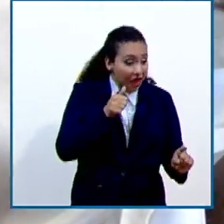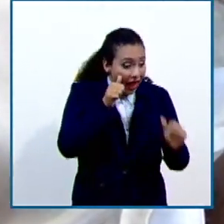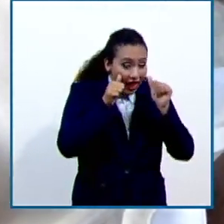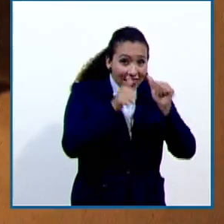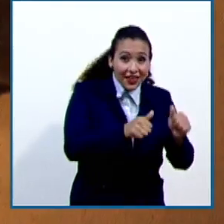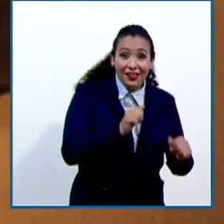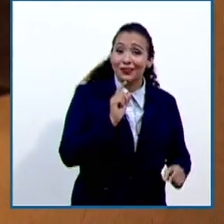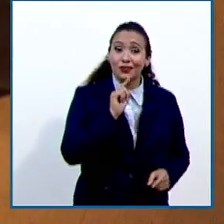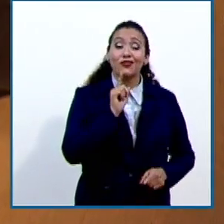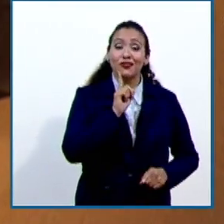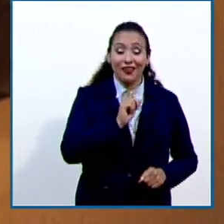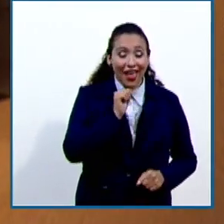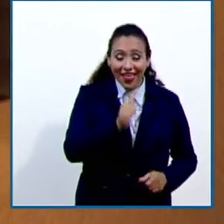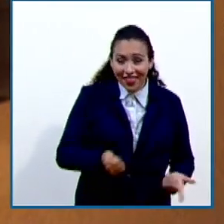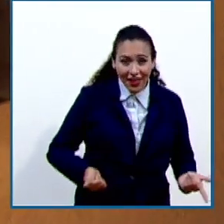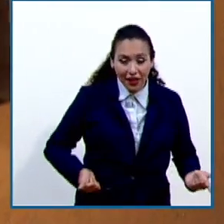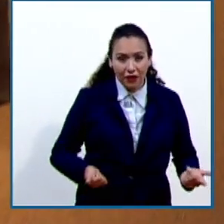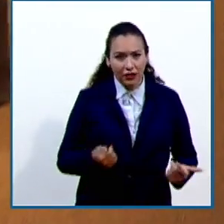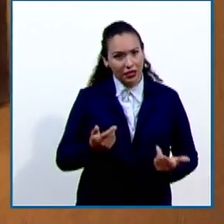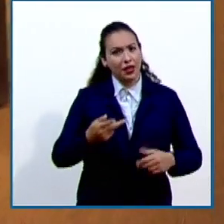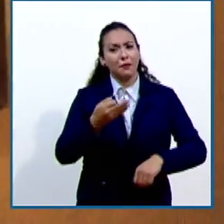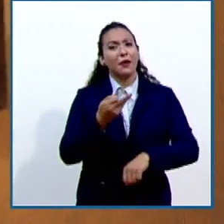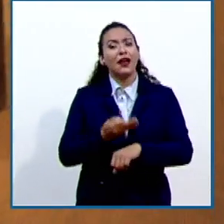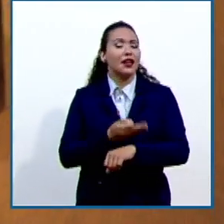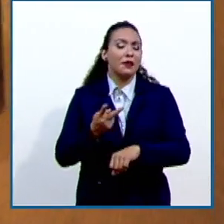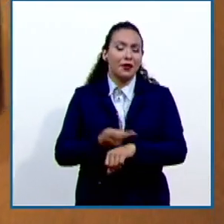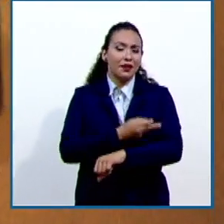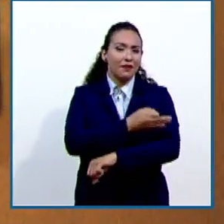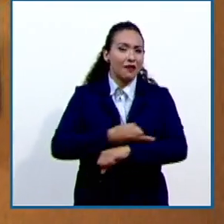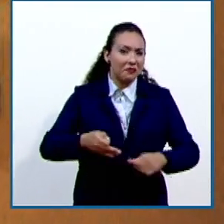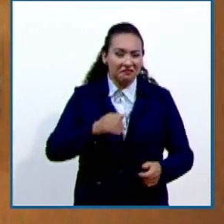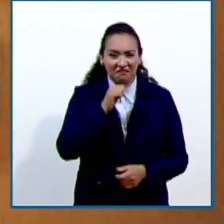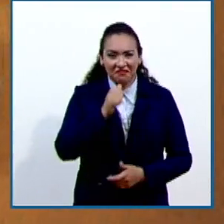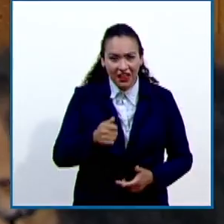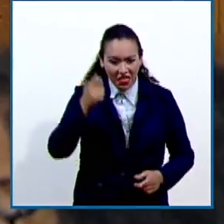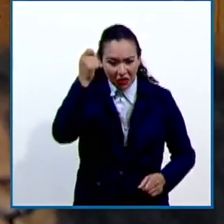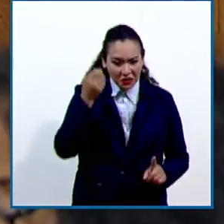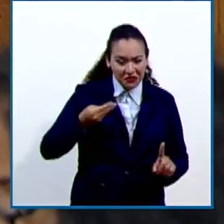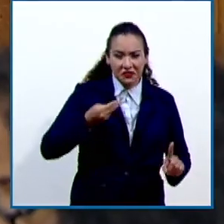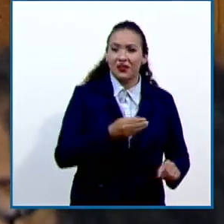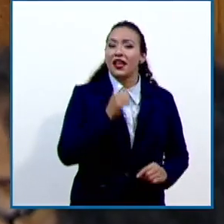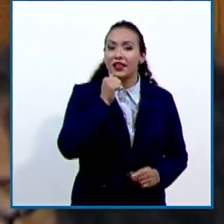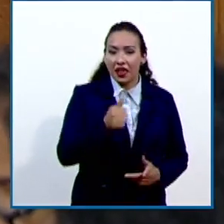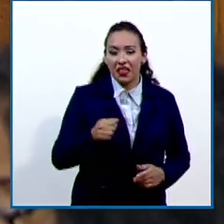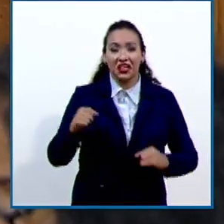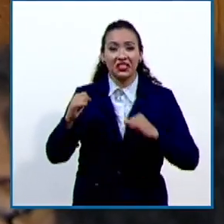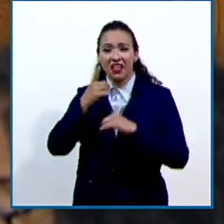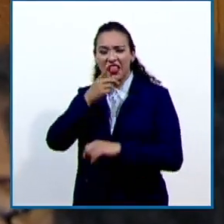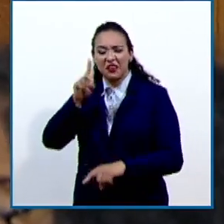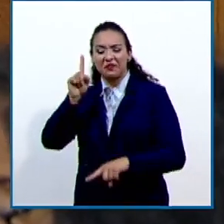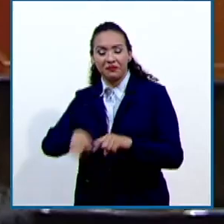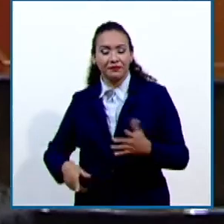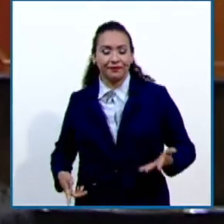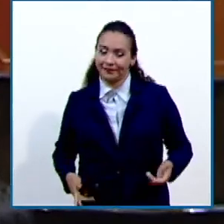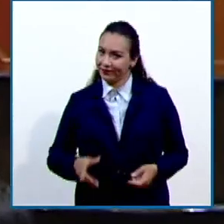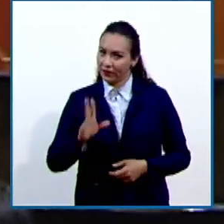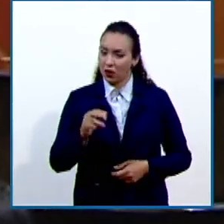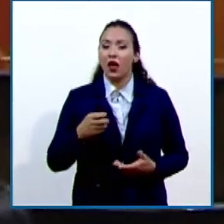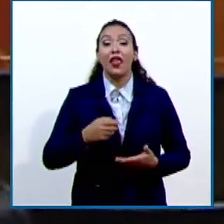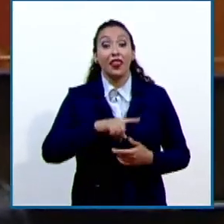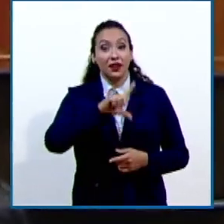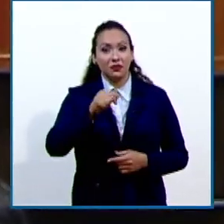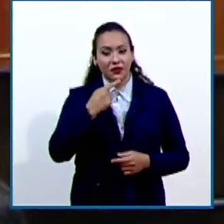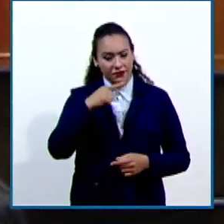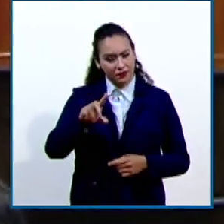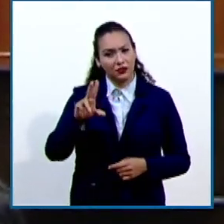sus familiares pudieran ser considerados pensionistas. La Sala, para garantizar su derecho a la salud y el interés superior de la infancia,